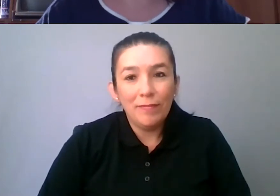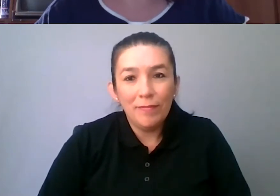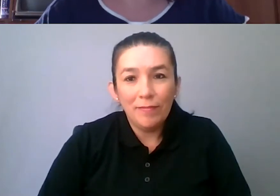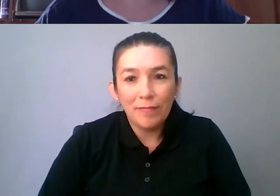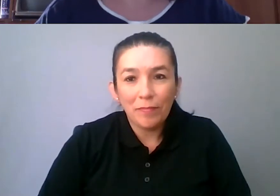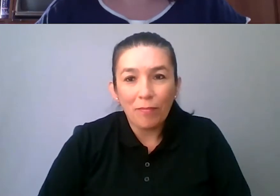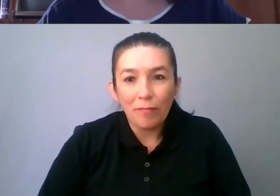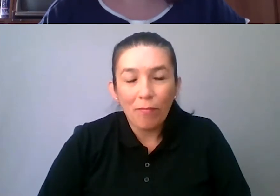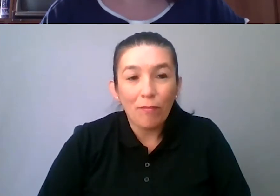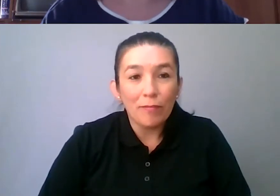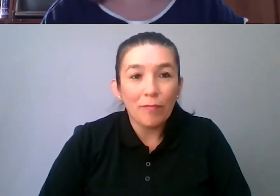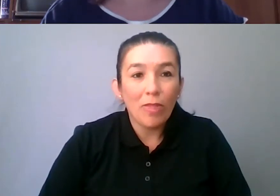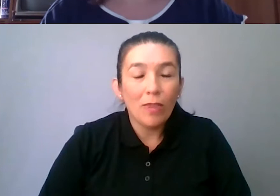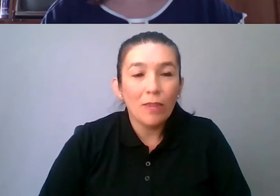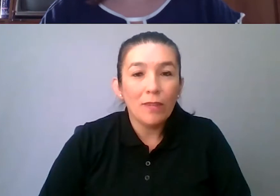Además que